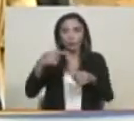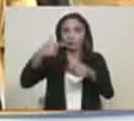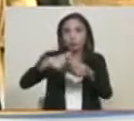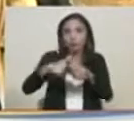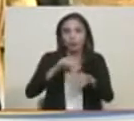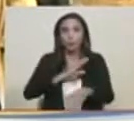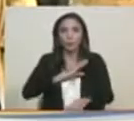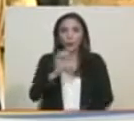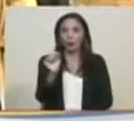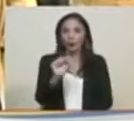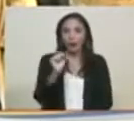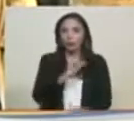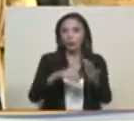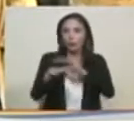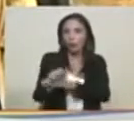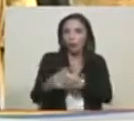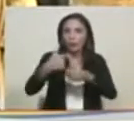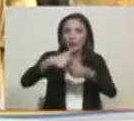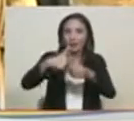vehículo